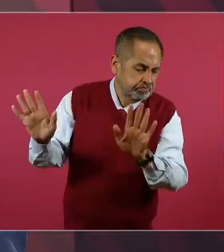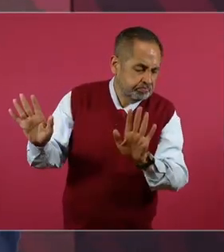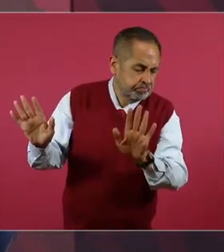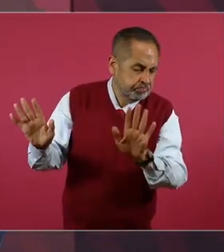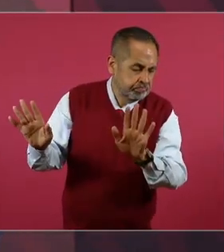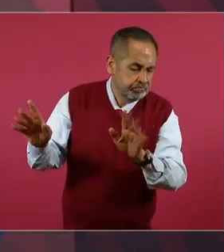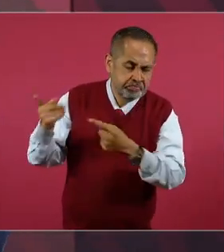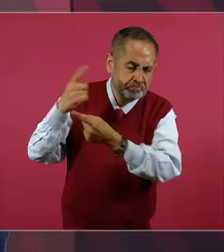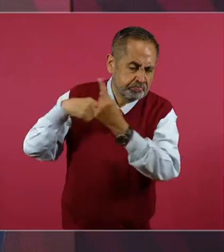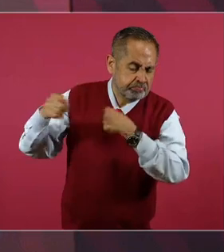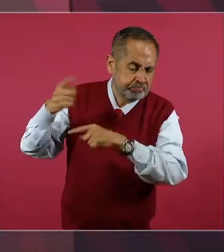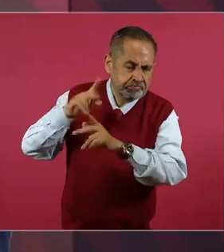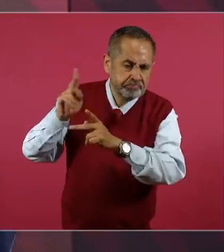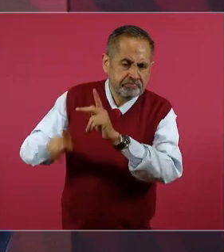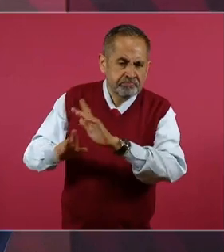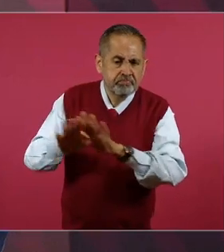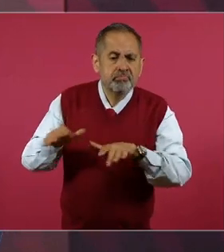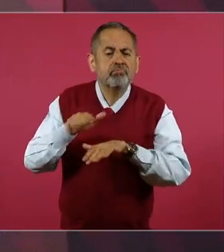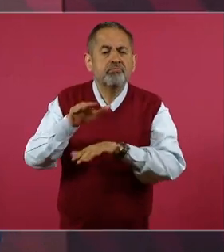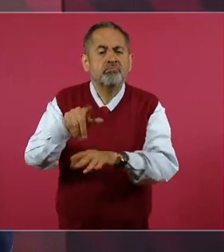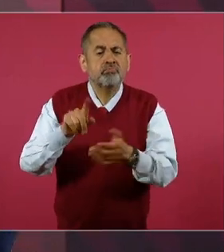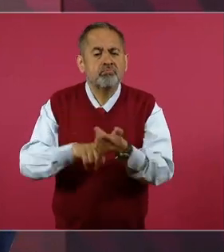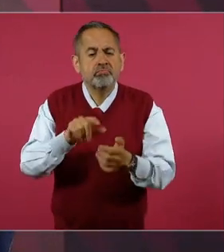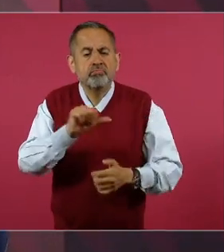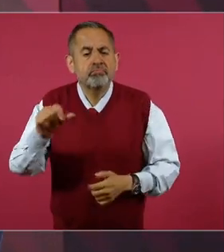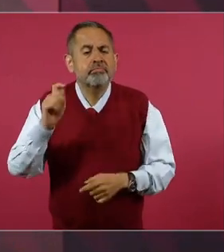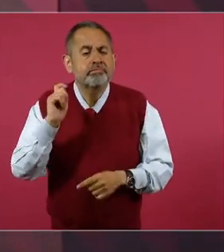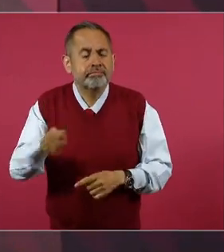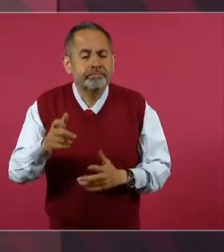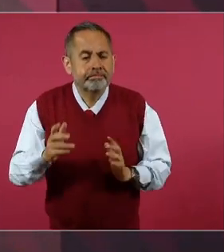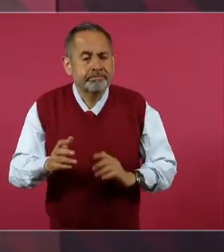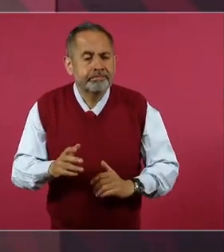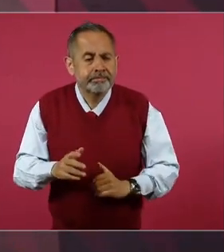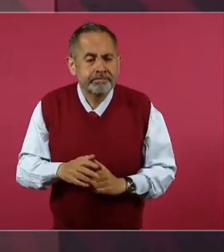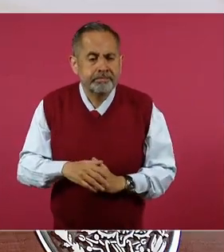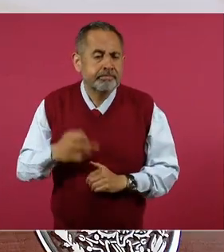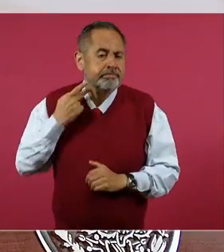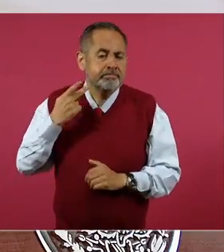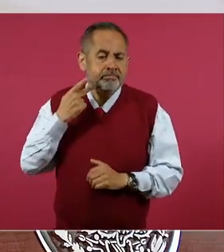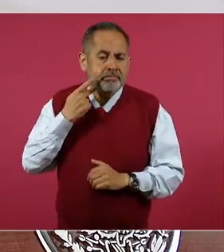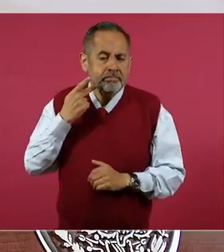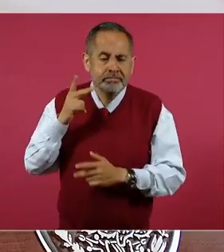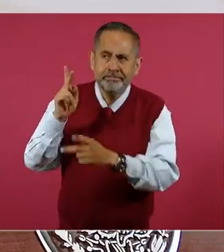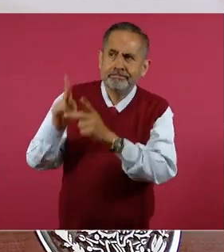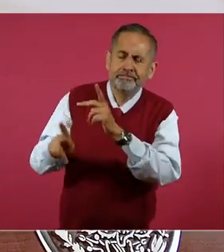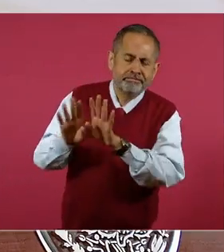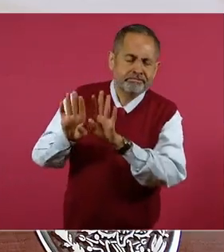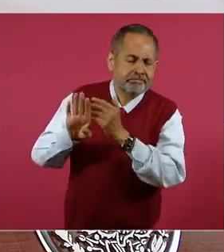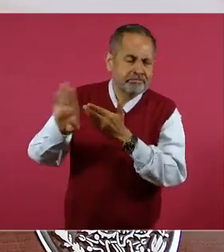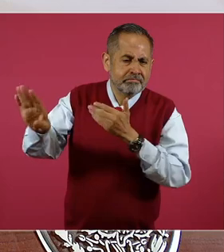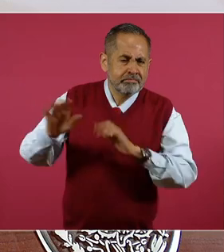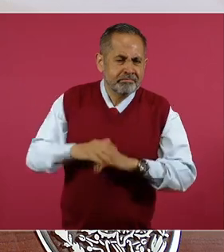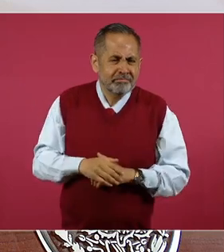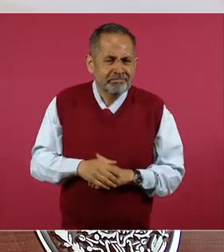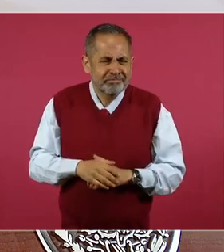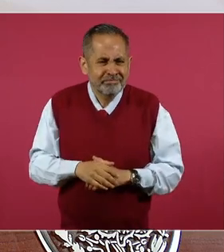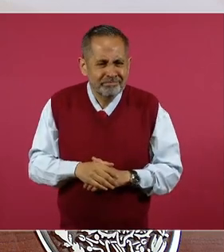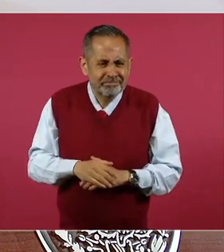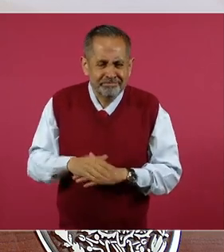¿sí?, en lo relacionado con lo político, porque esto no tiene nada